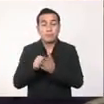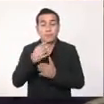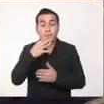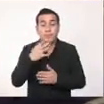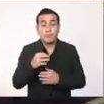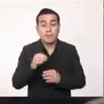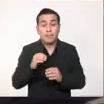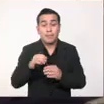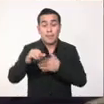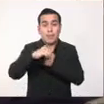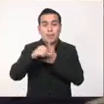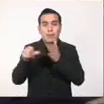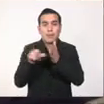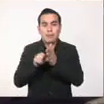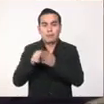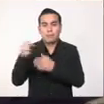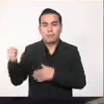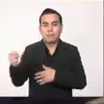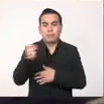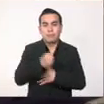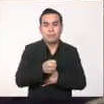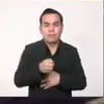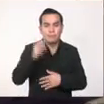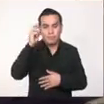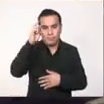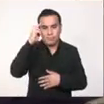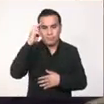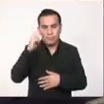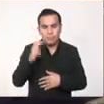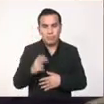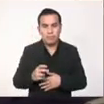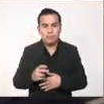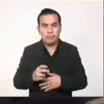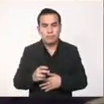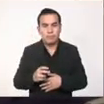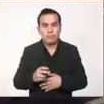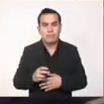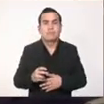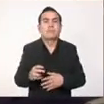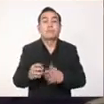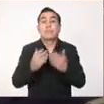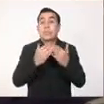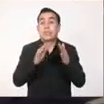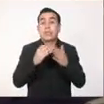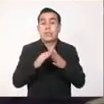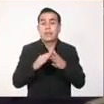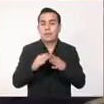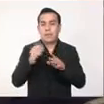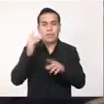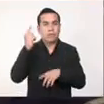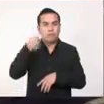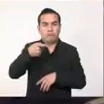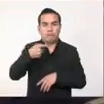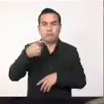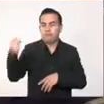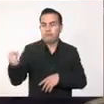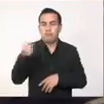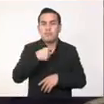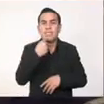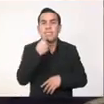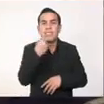Evidentemente, cuando dice que la Asamblea nombrará un sustituto, no le está diciendo a la Asamblea, vayas a hacer la elección nacional, sino que le está diciendo a la